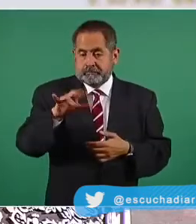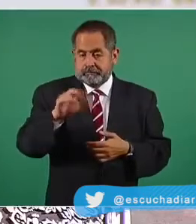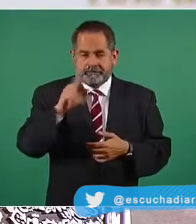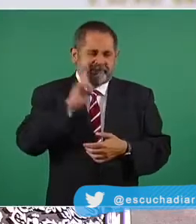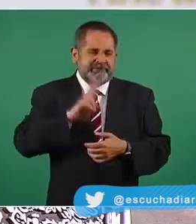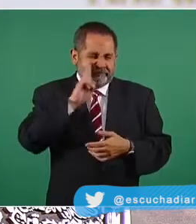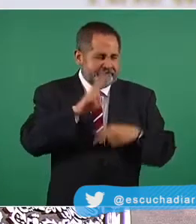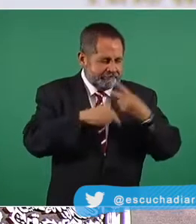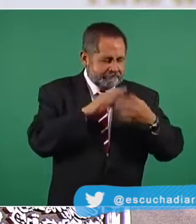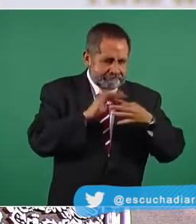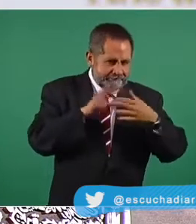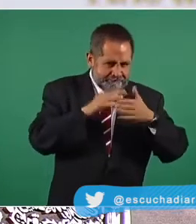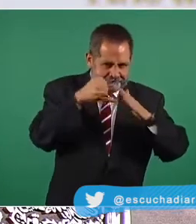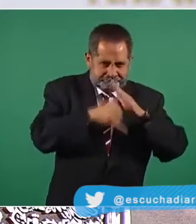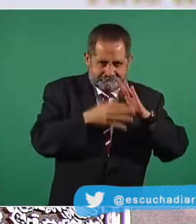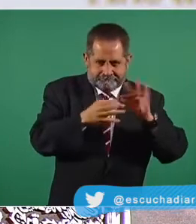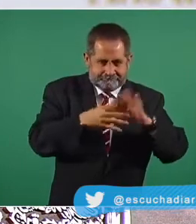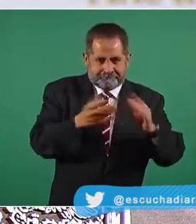analizarlo.